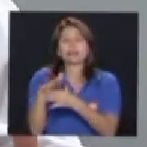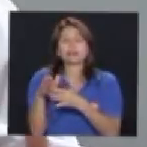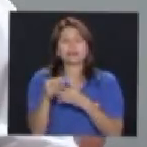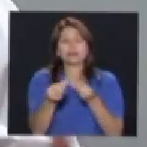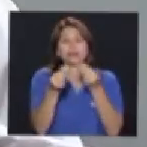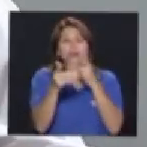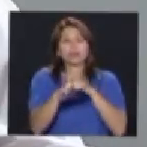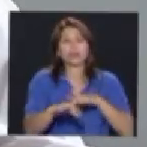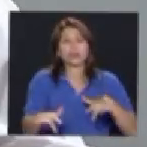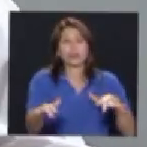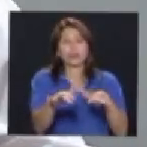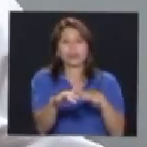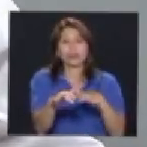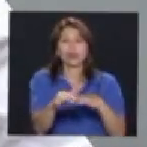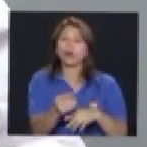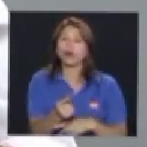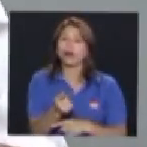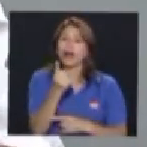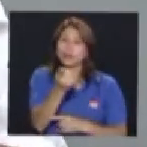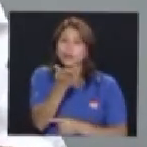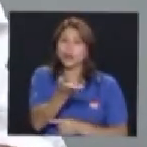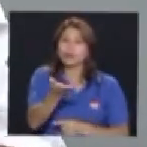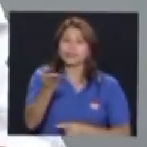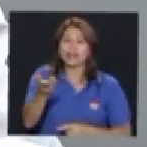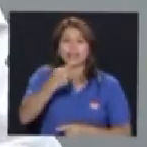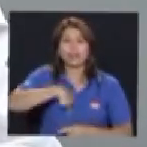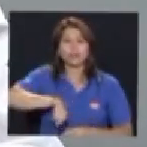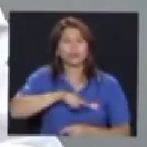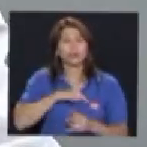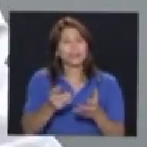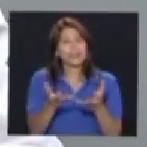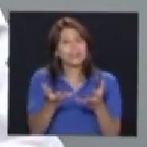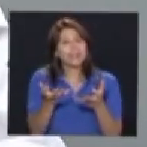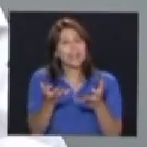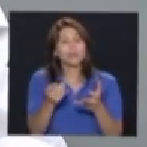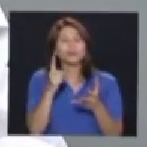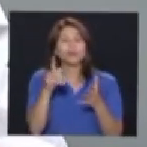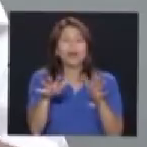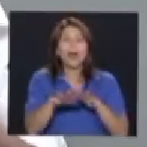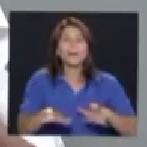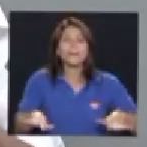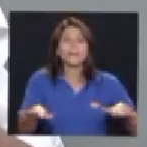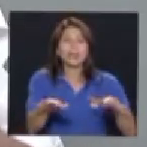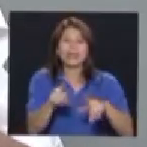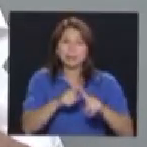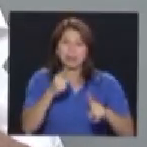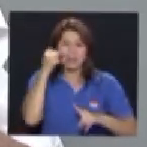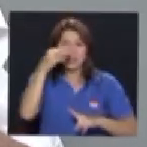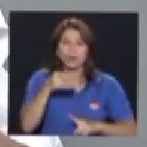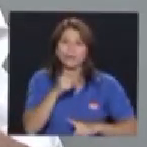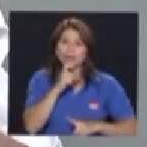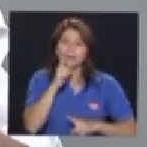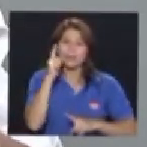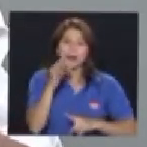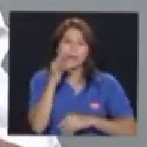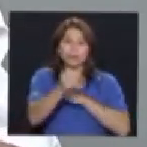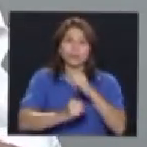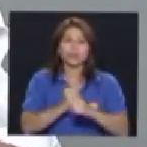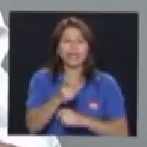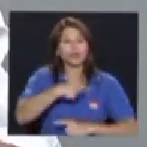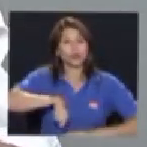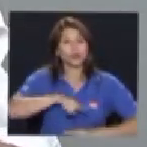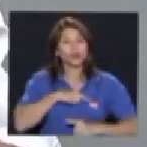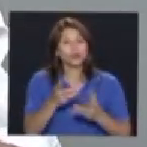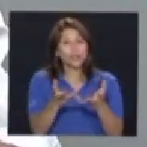Una cosa que sí quisiéramos que un ambiente que yo creo que va a ser difícil para los próximos años, el Estado de la Nación sea un lugar donde la gente se